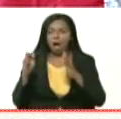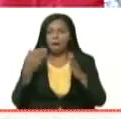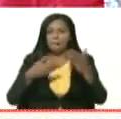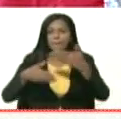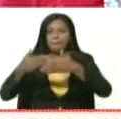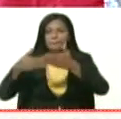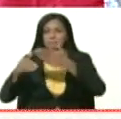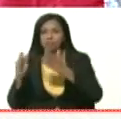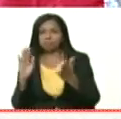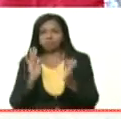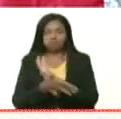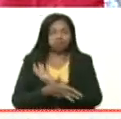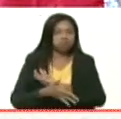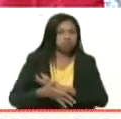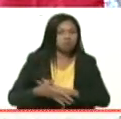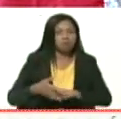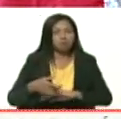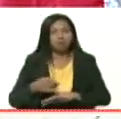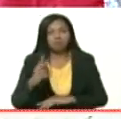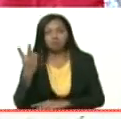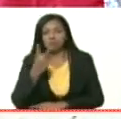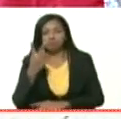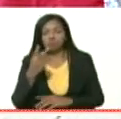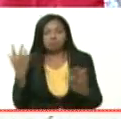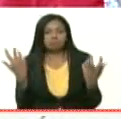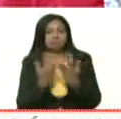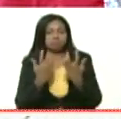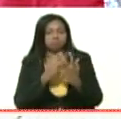estructuralmente destruido por dos largas guerras.